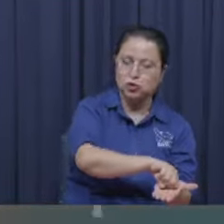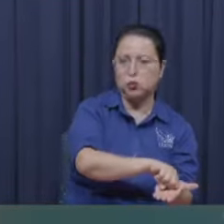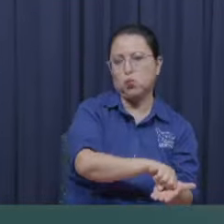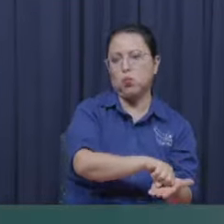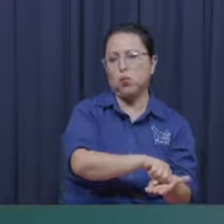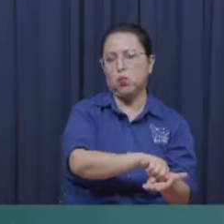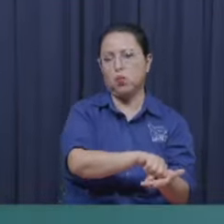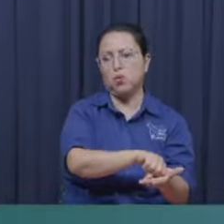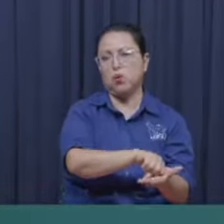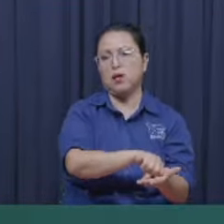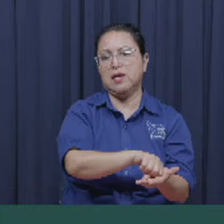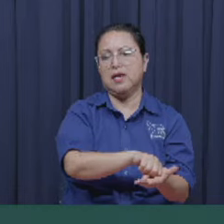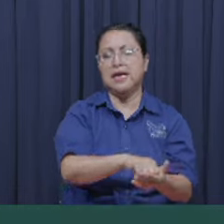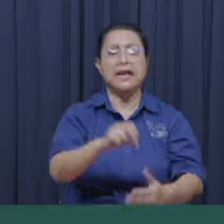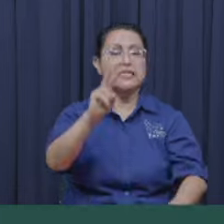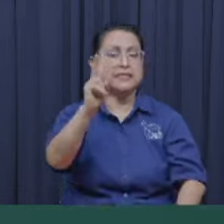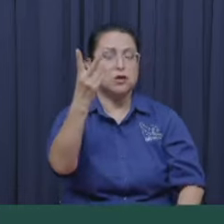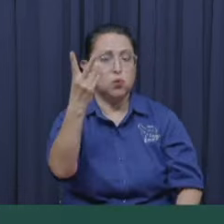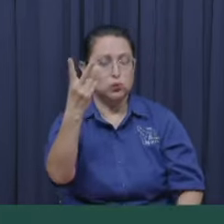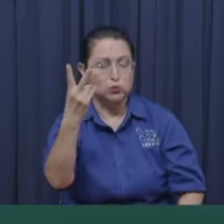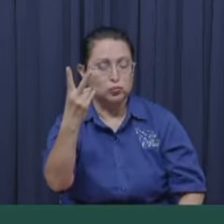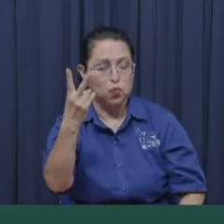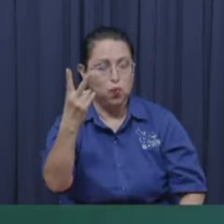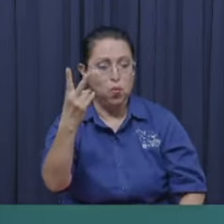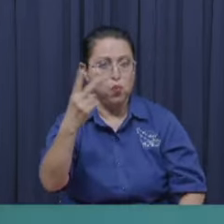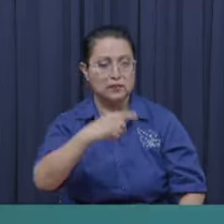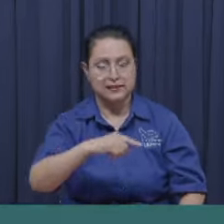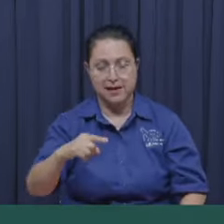oí al segundo ser viviente que decía: ven.